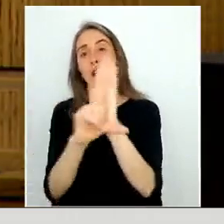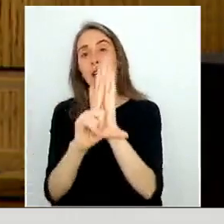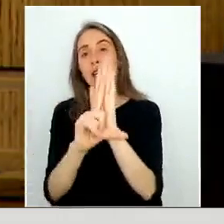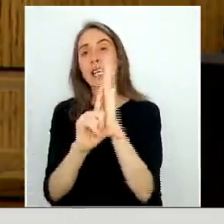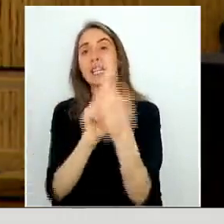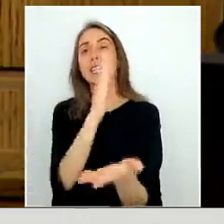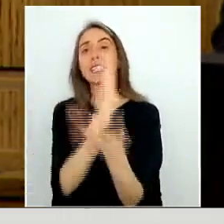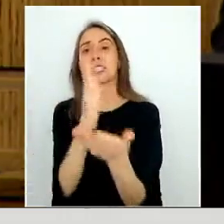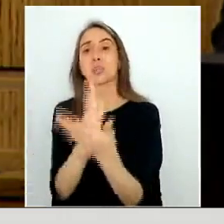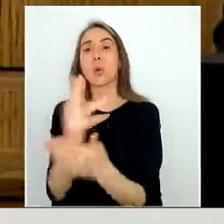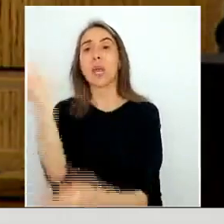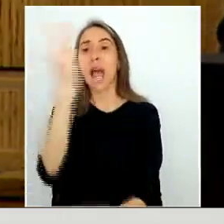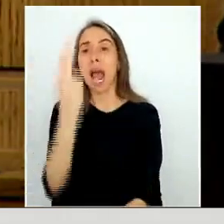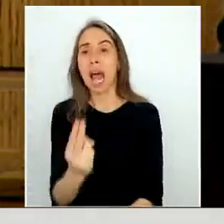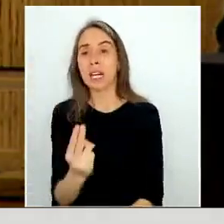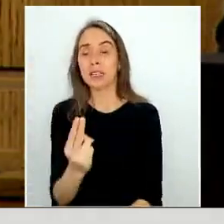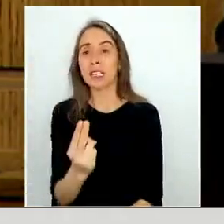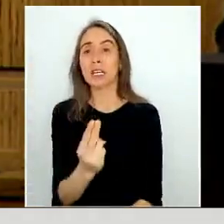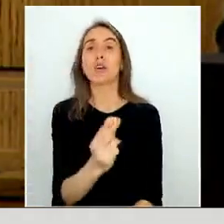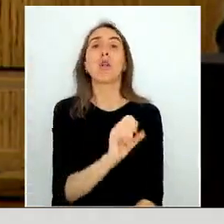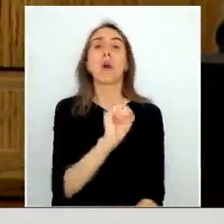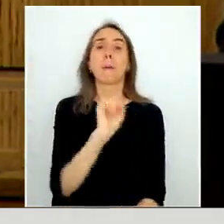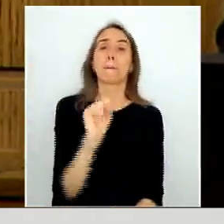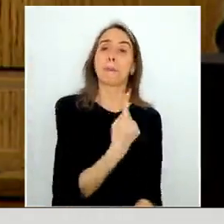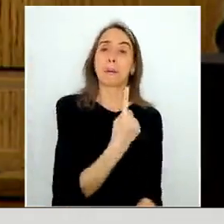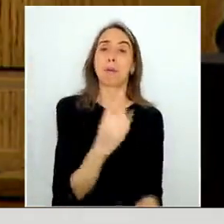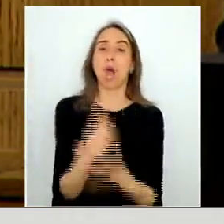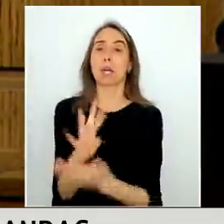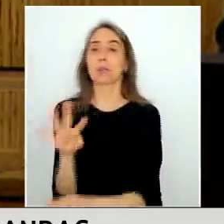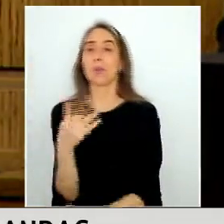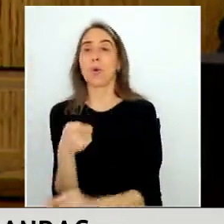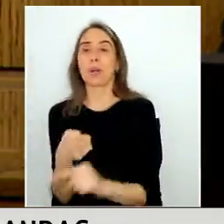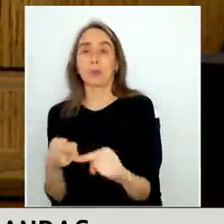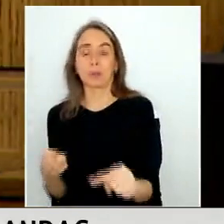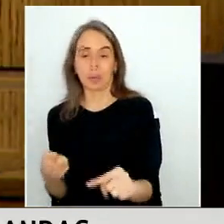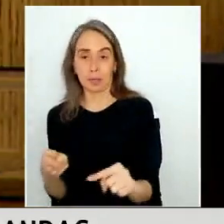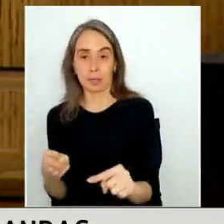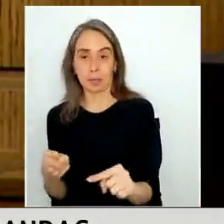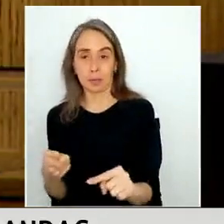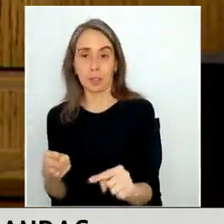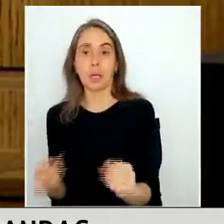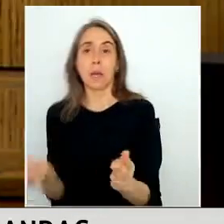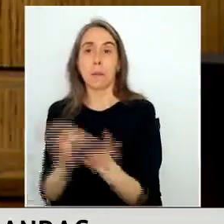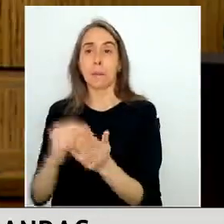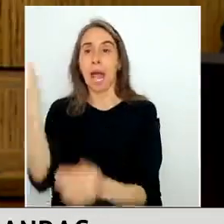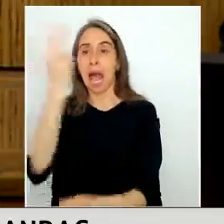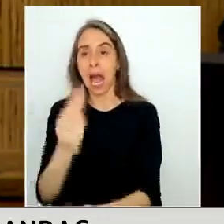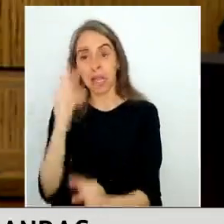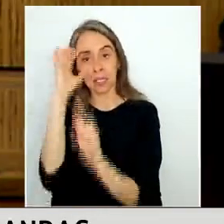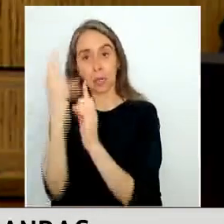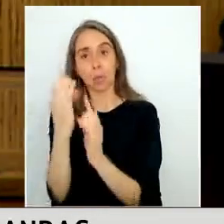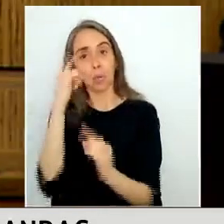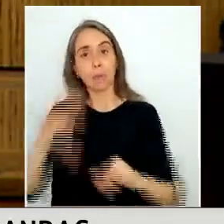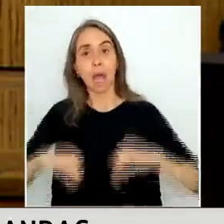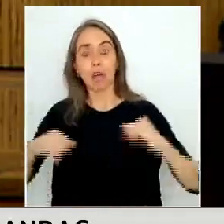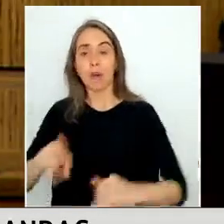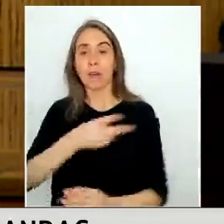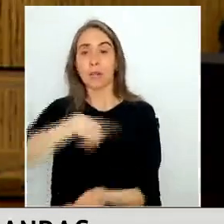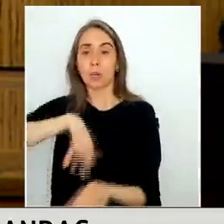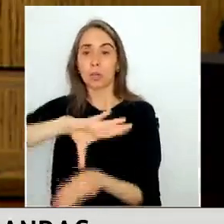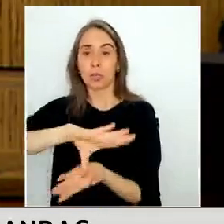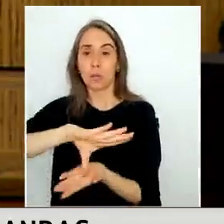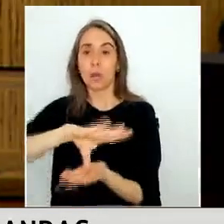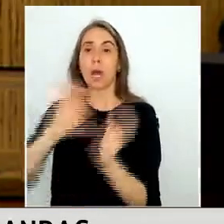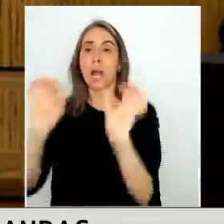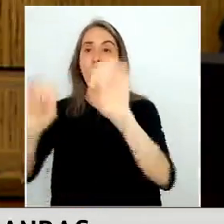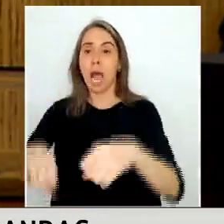artísticos de primero a cuarto medio por más arte y cultura para los jóvenes de nuestro país apruebo y